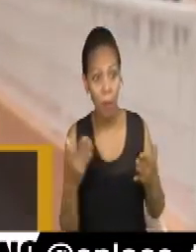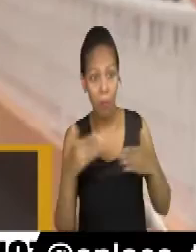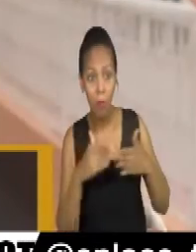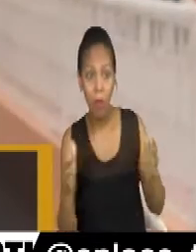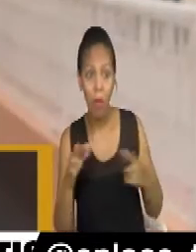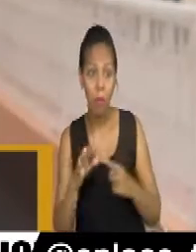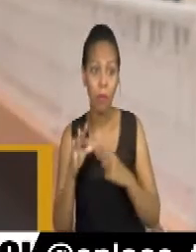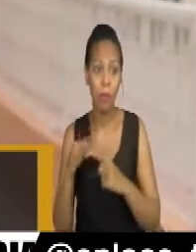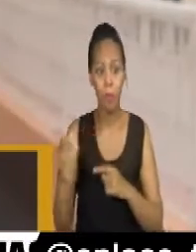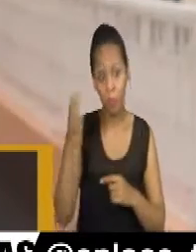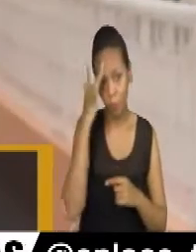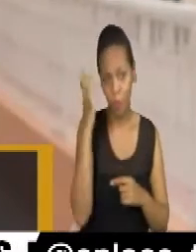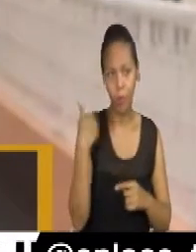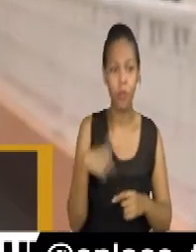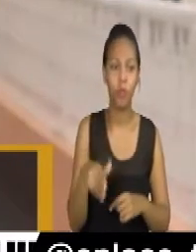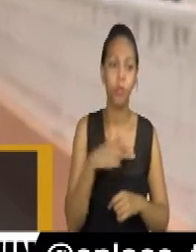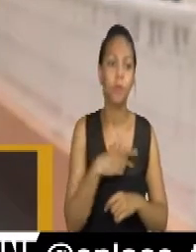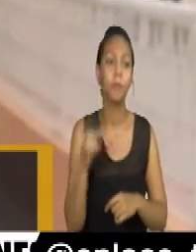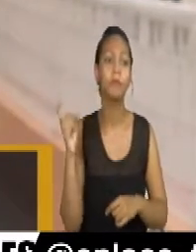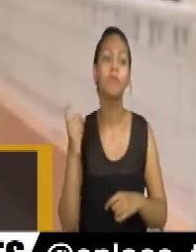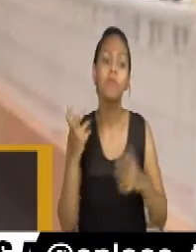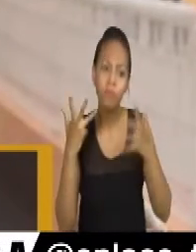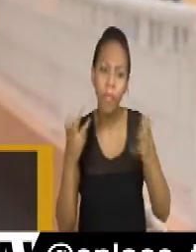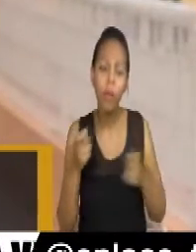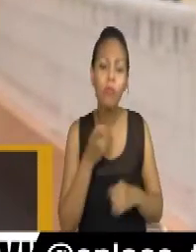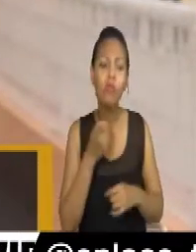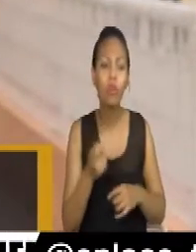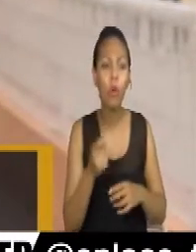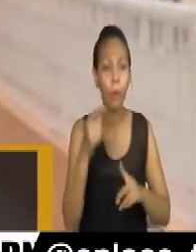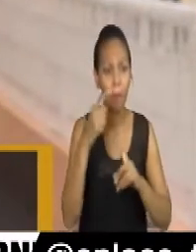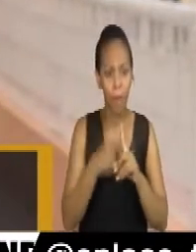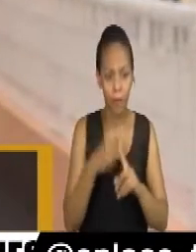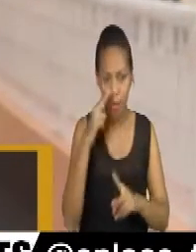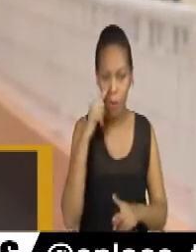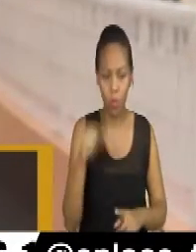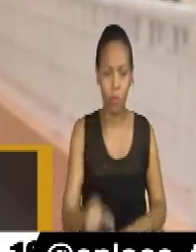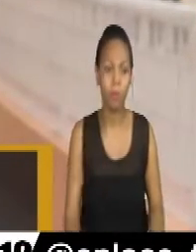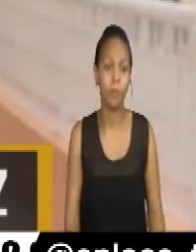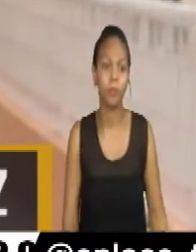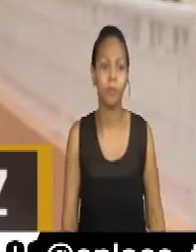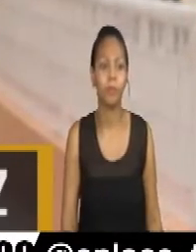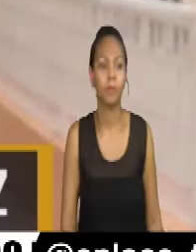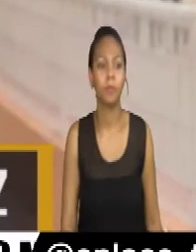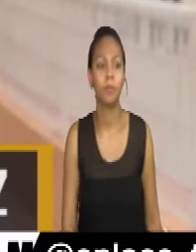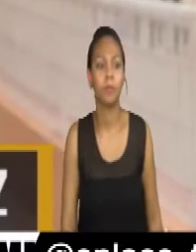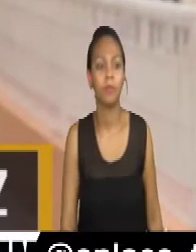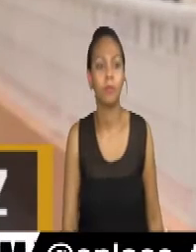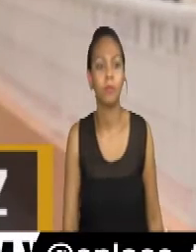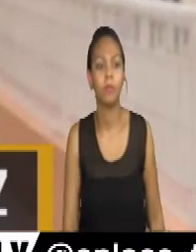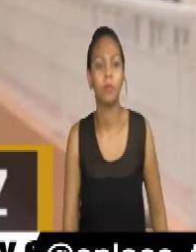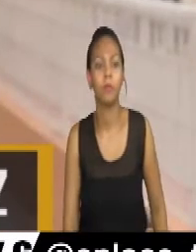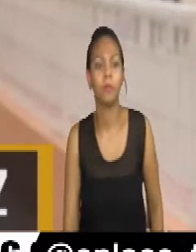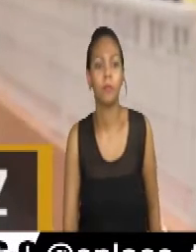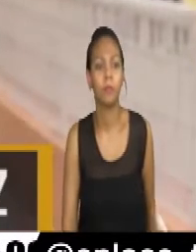qué nosotros queríamos que se hiciera en el mes de junio? Porque la Asamblea Departamental va